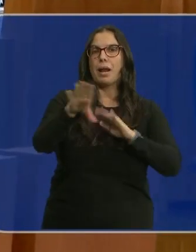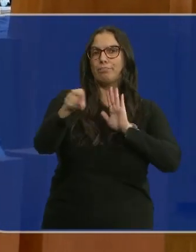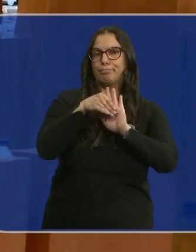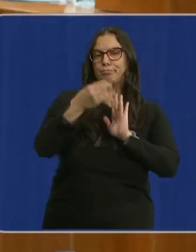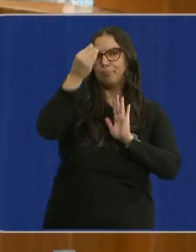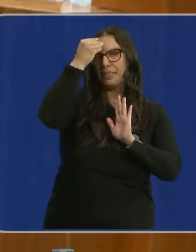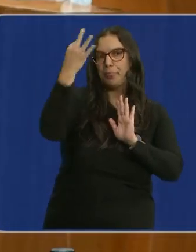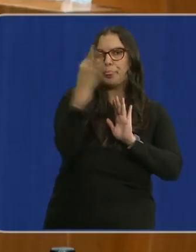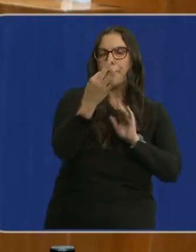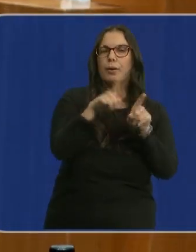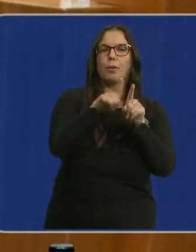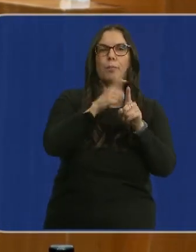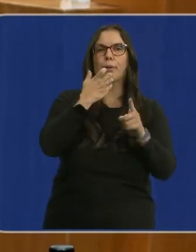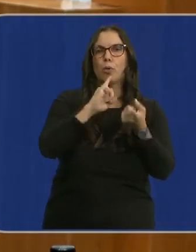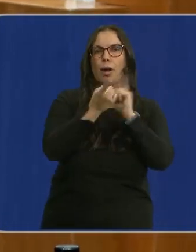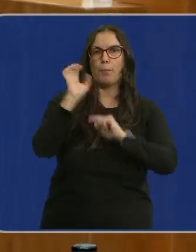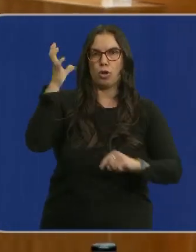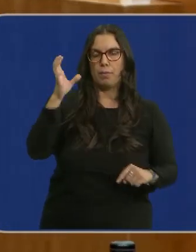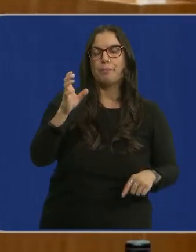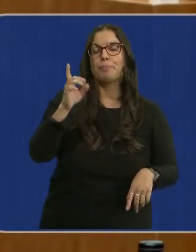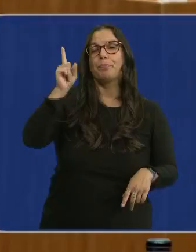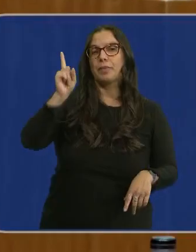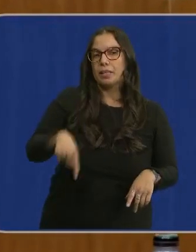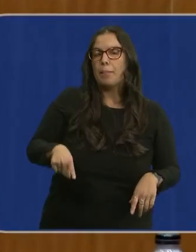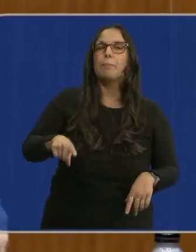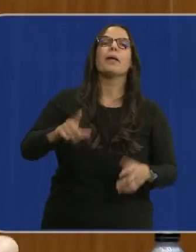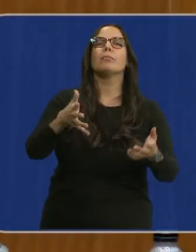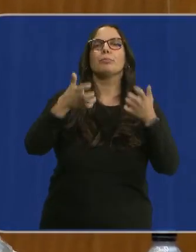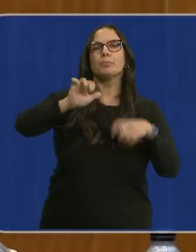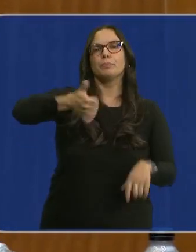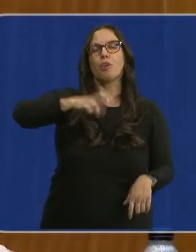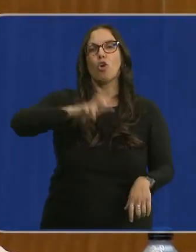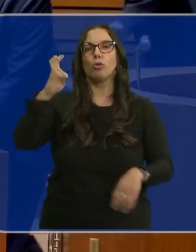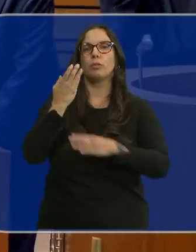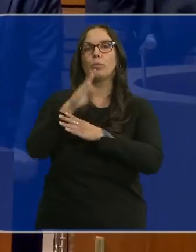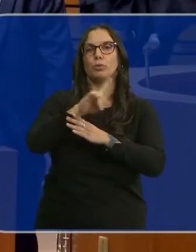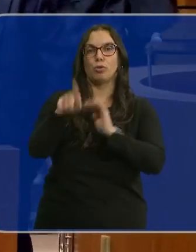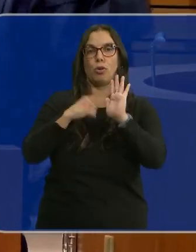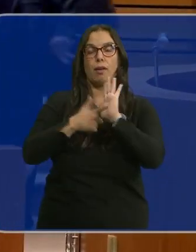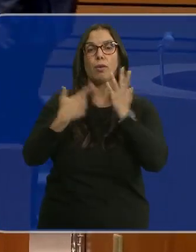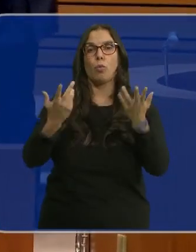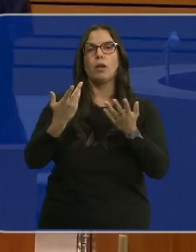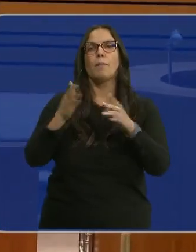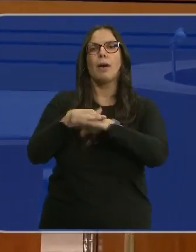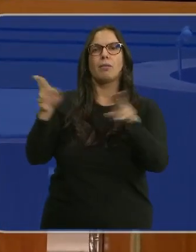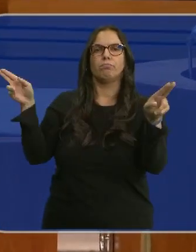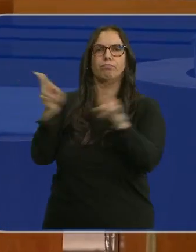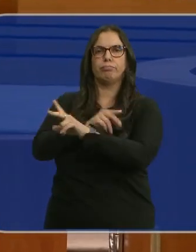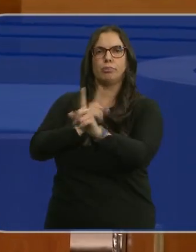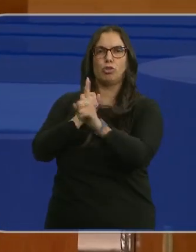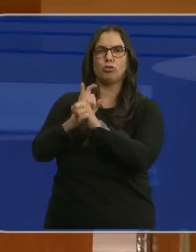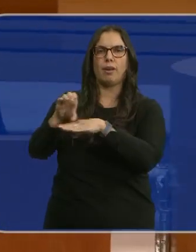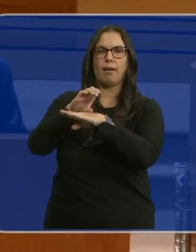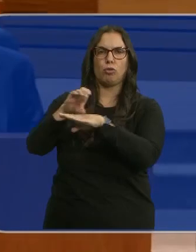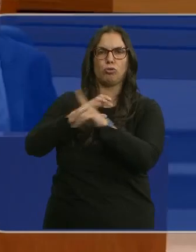por ejemplo, los cambios del clima. También ha salido adelante otra proposición no de ley, la de la reprobación a